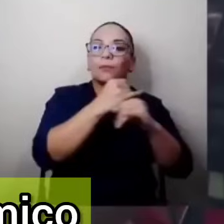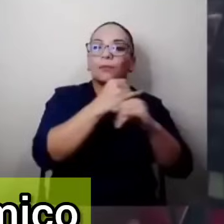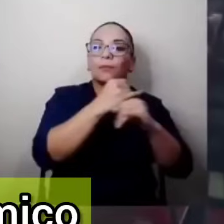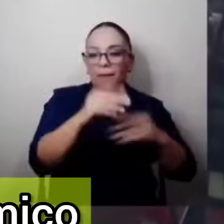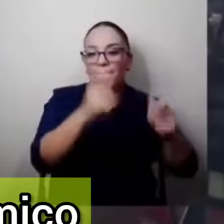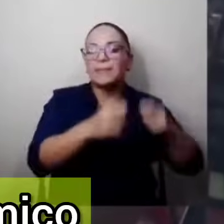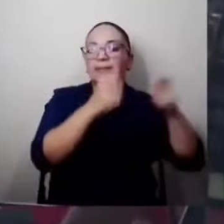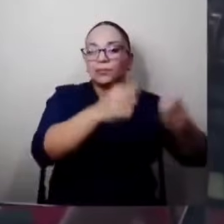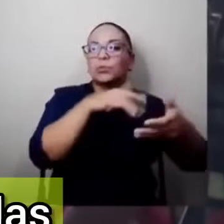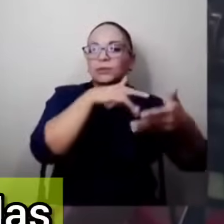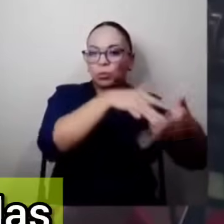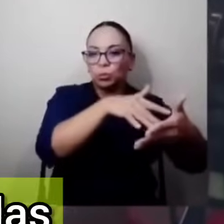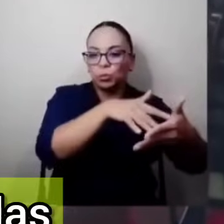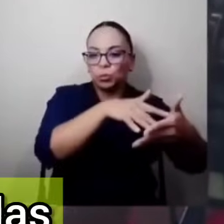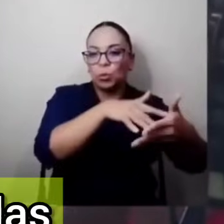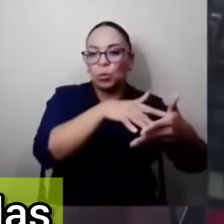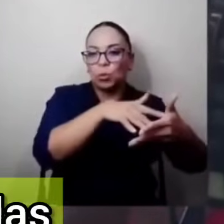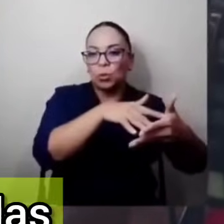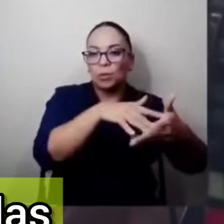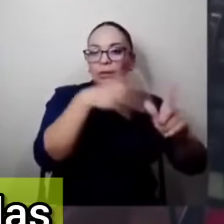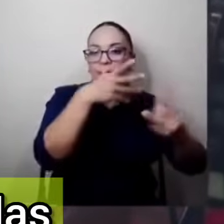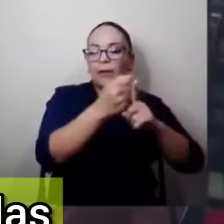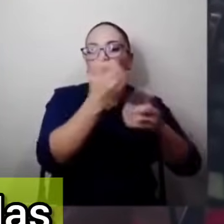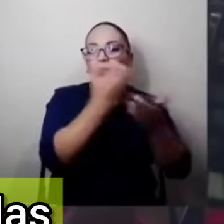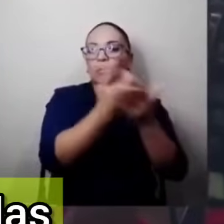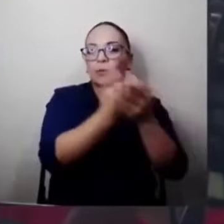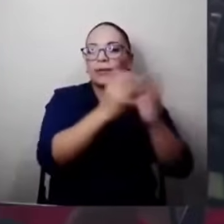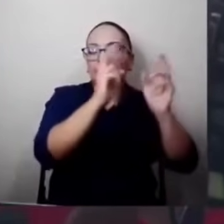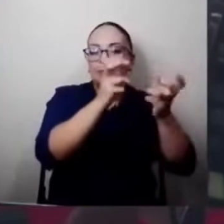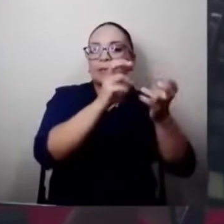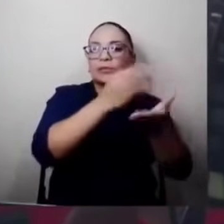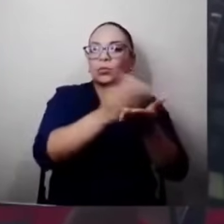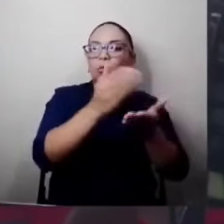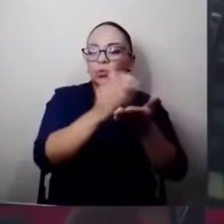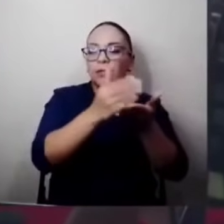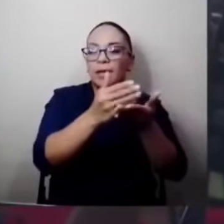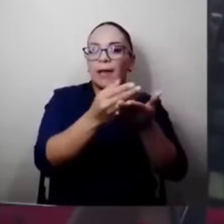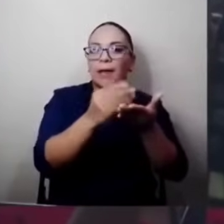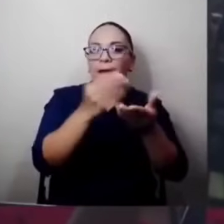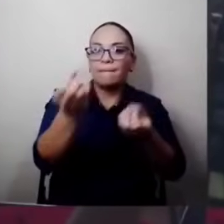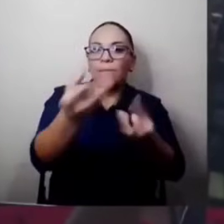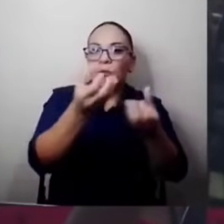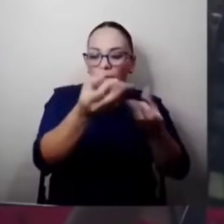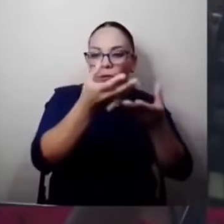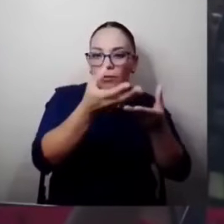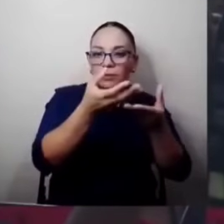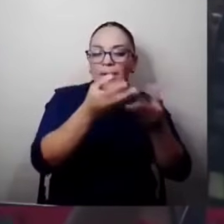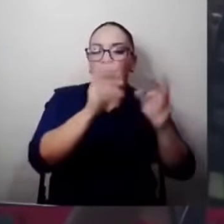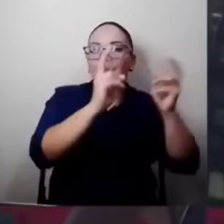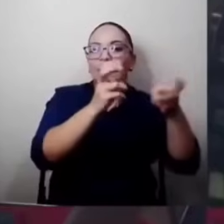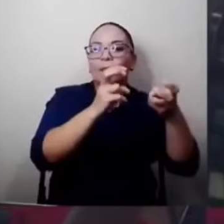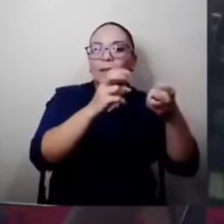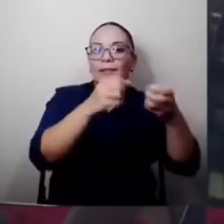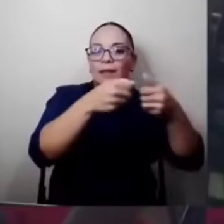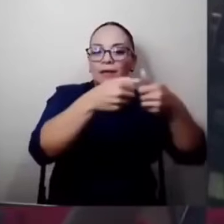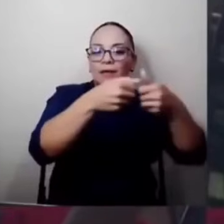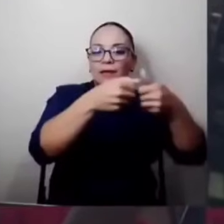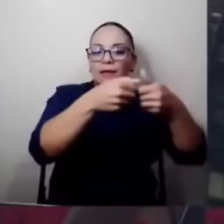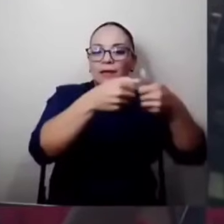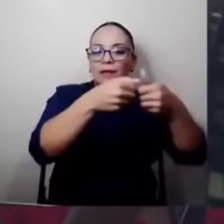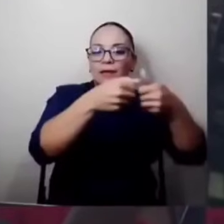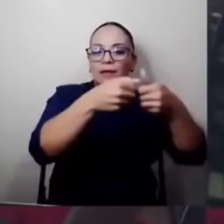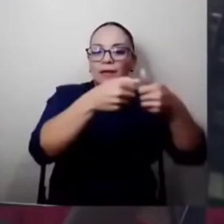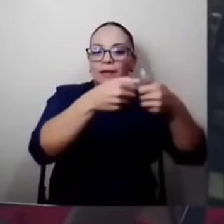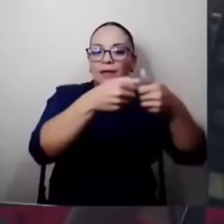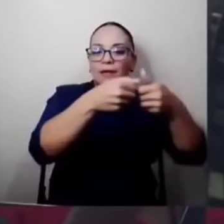estudio de impacto económico sobre la exclusión de proveedores de las inversiones en la red 5G. Y curiosamente dice que exclusión